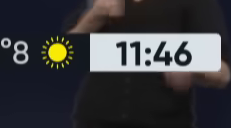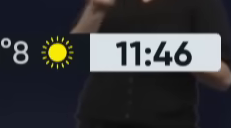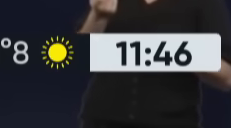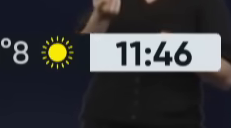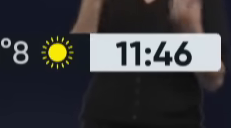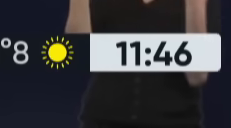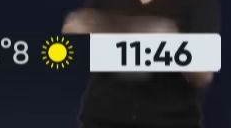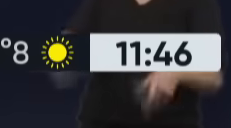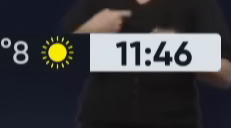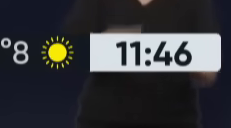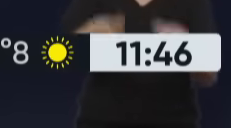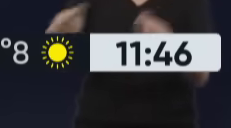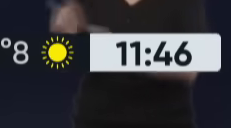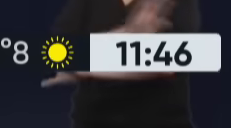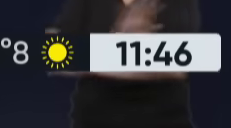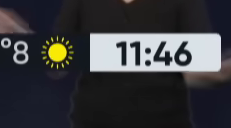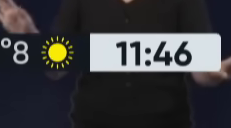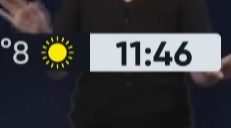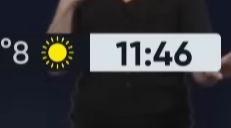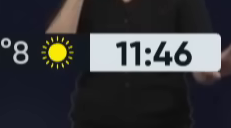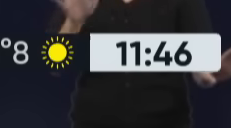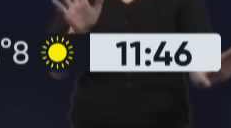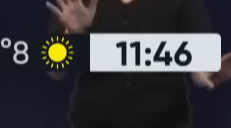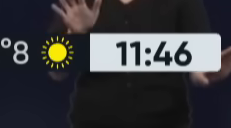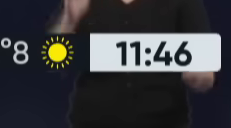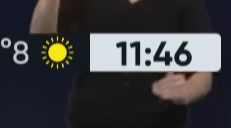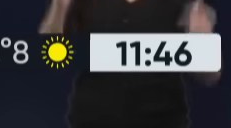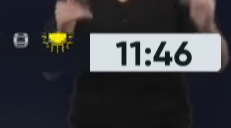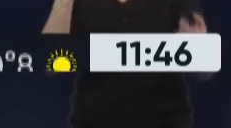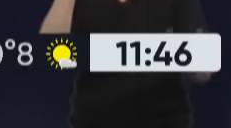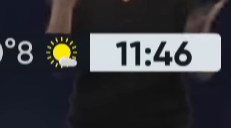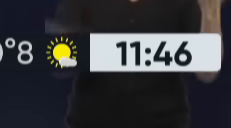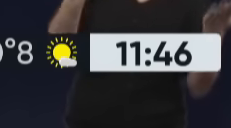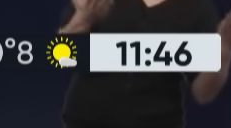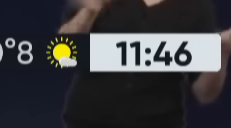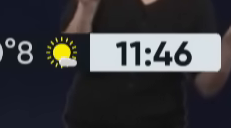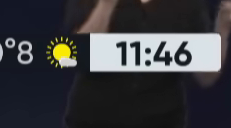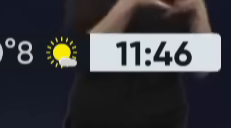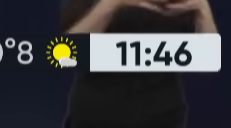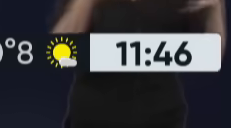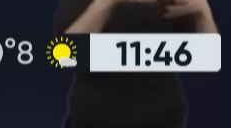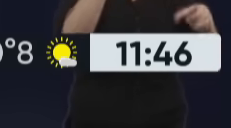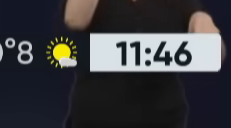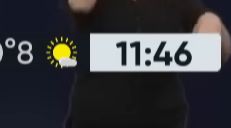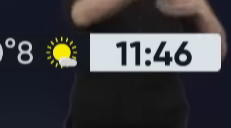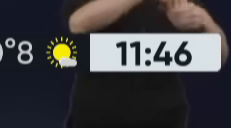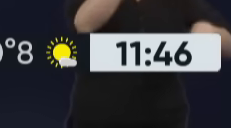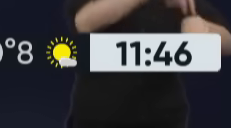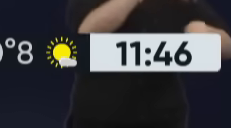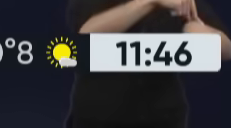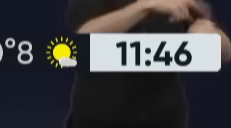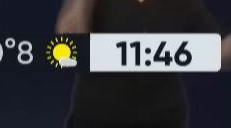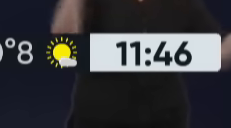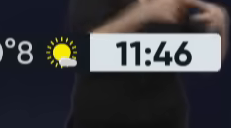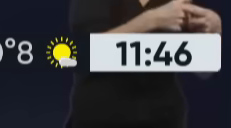una desproporción absoluta entre el médico o el personal